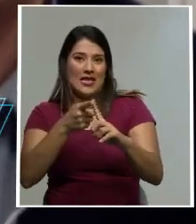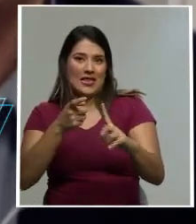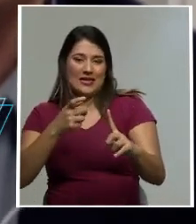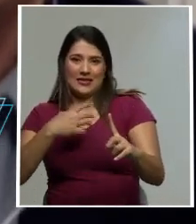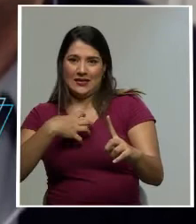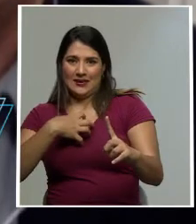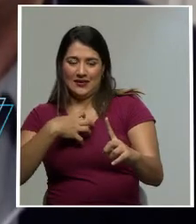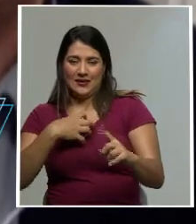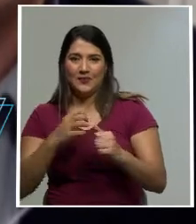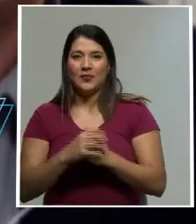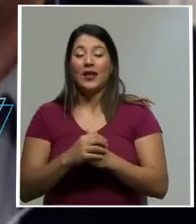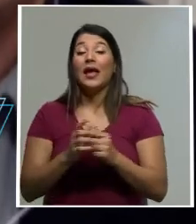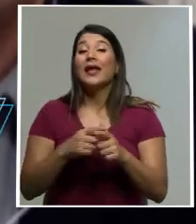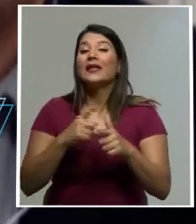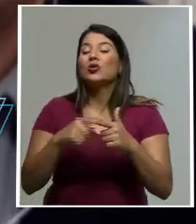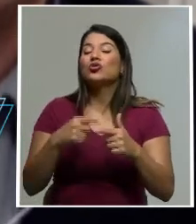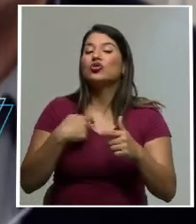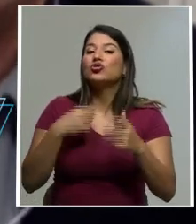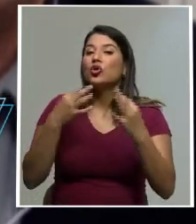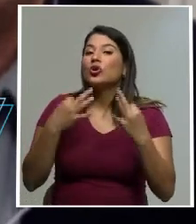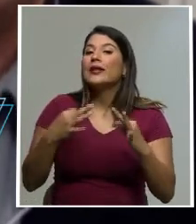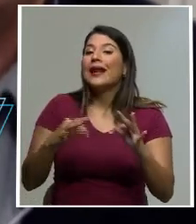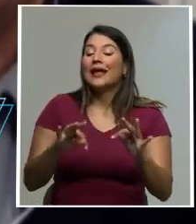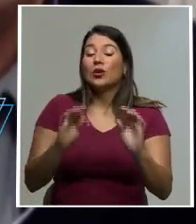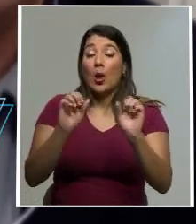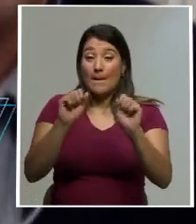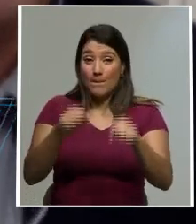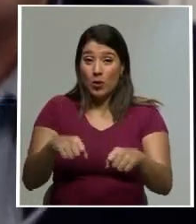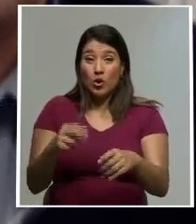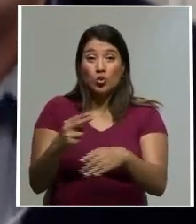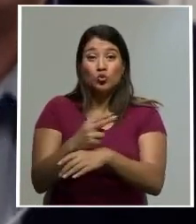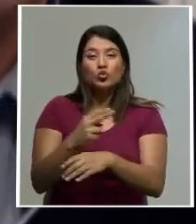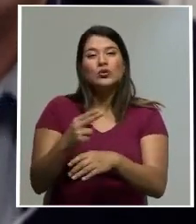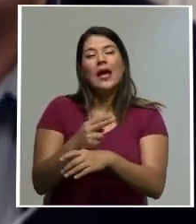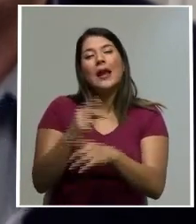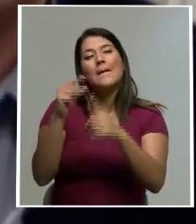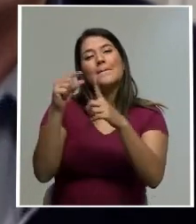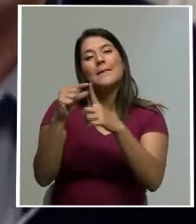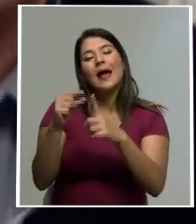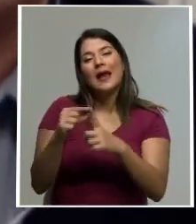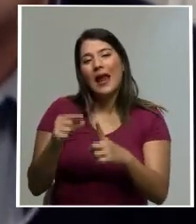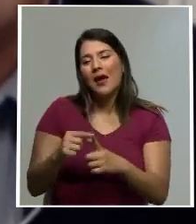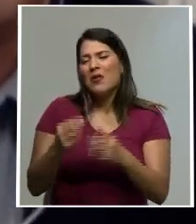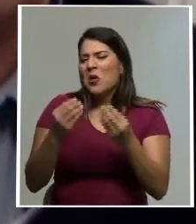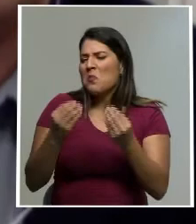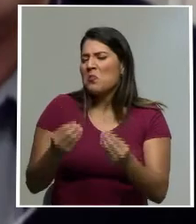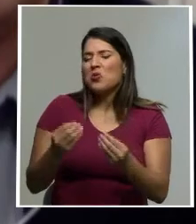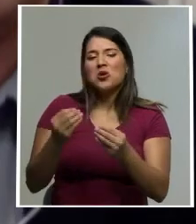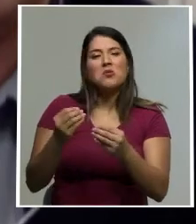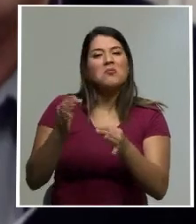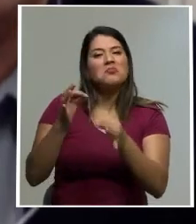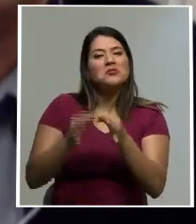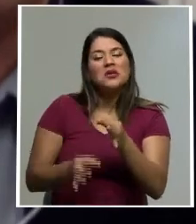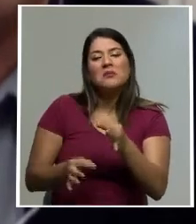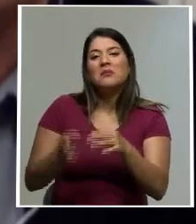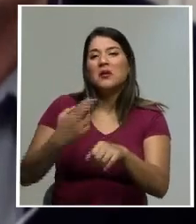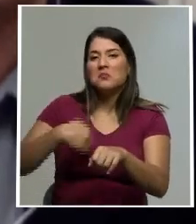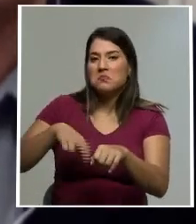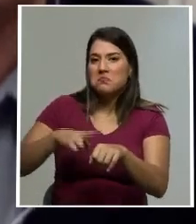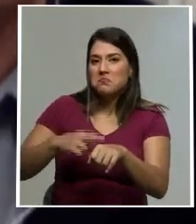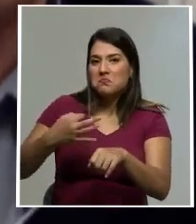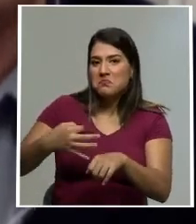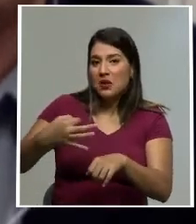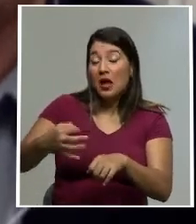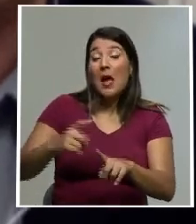Entonces trato, digamos, de utilizar un lenguaje, como decís, o sea, bastante cotidiano, pero